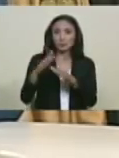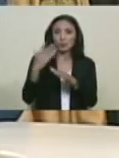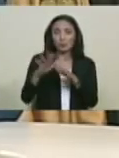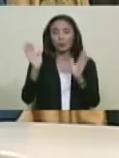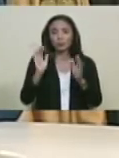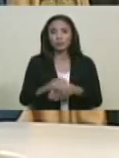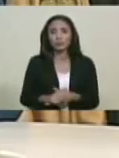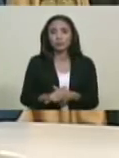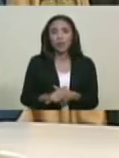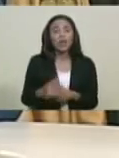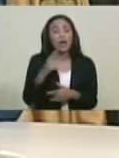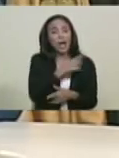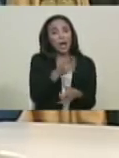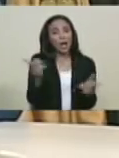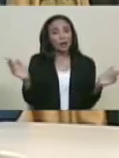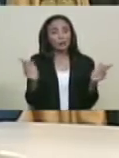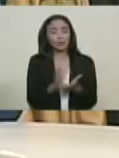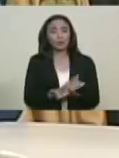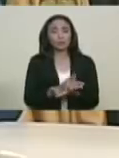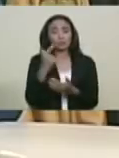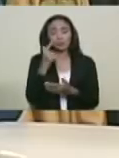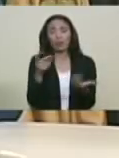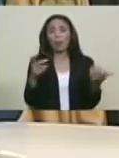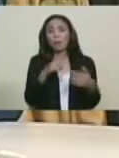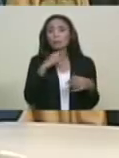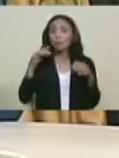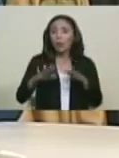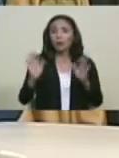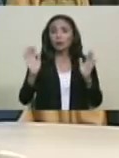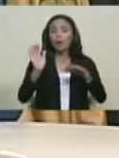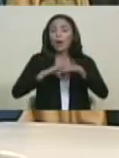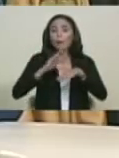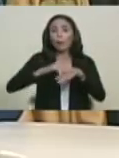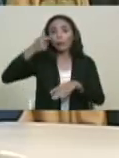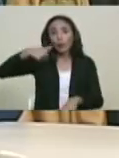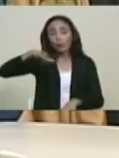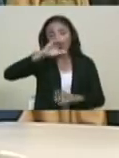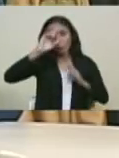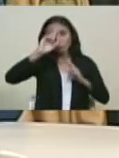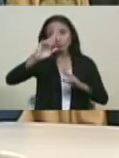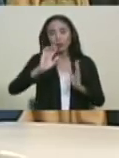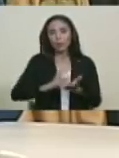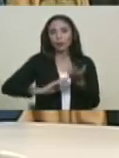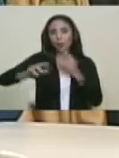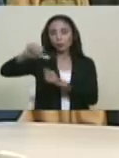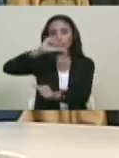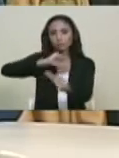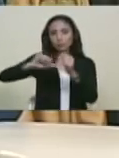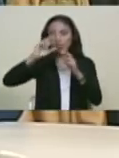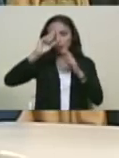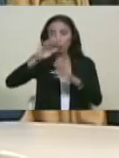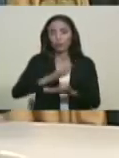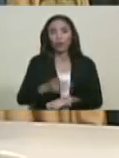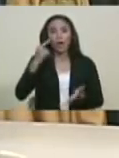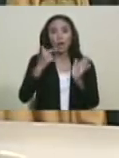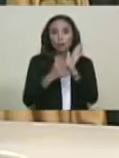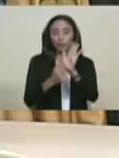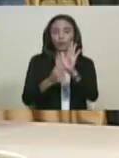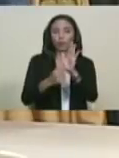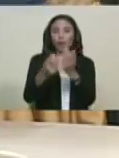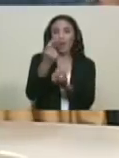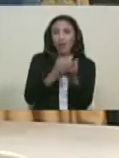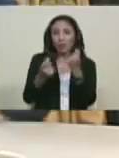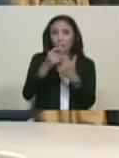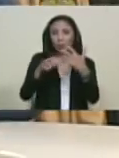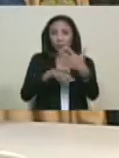se van a arrepentir de haber nacido porque el pueblo de venezuela lo van a respetar y el modelo de guerra económica lo vamos a